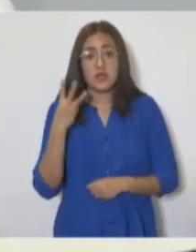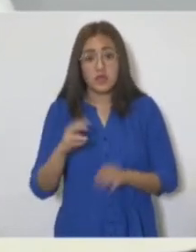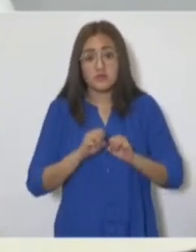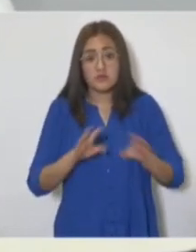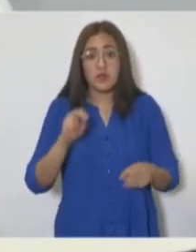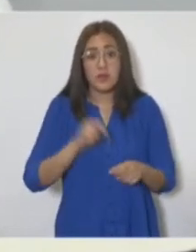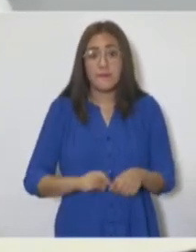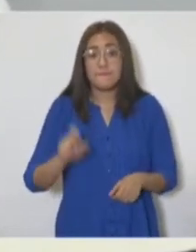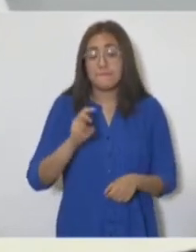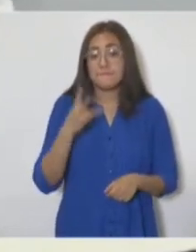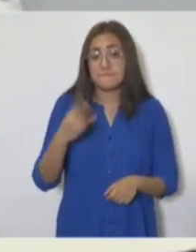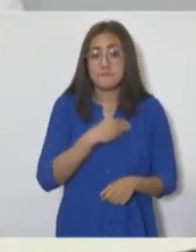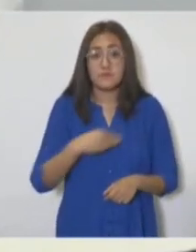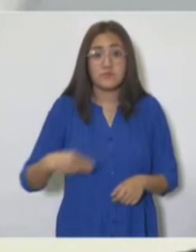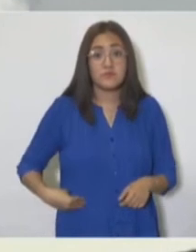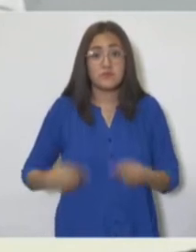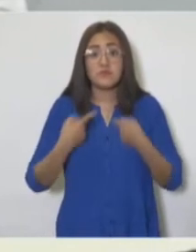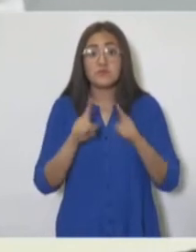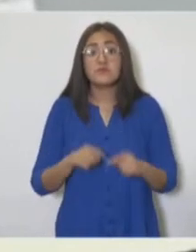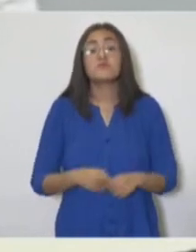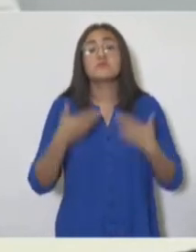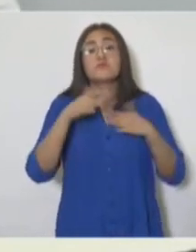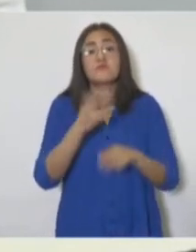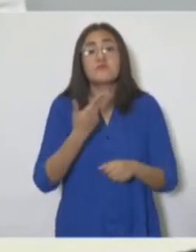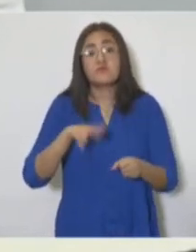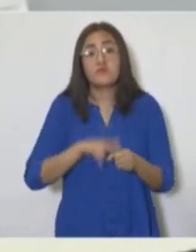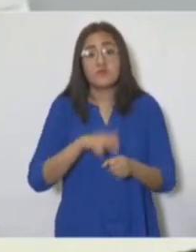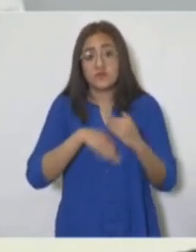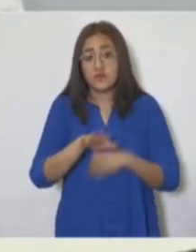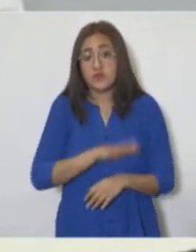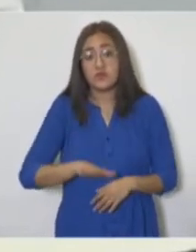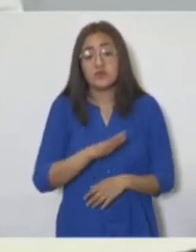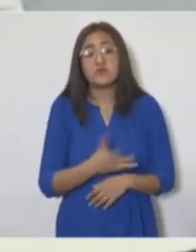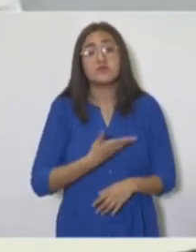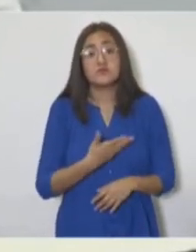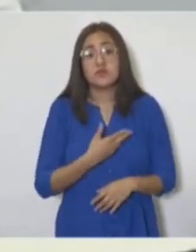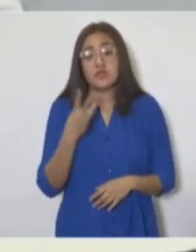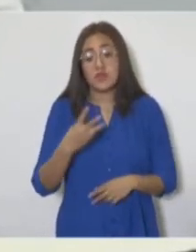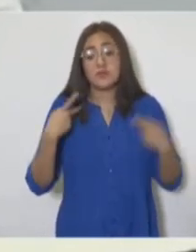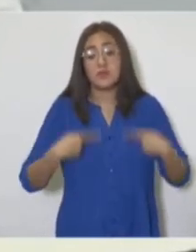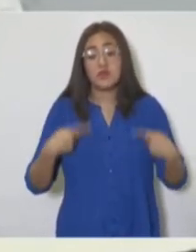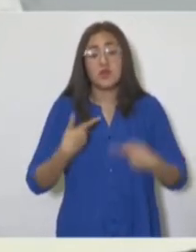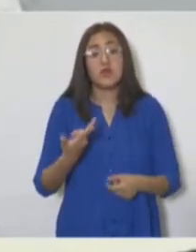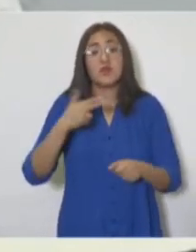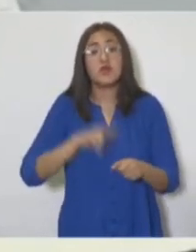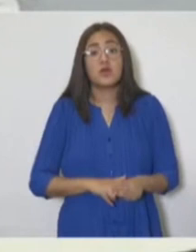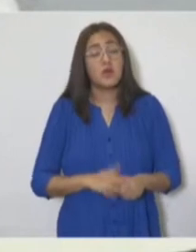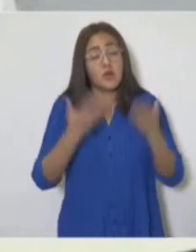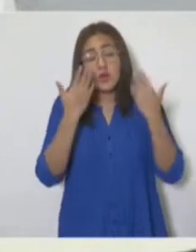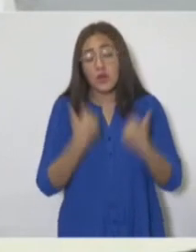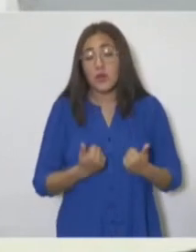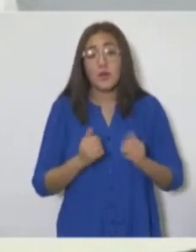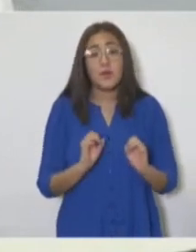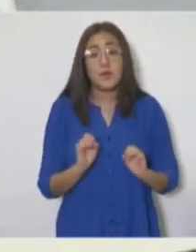173 distribuidos en 23 municipios. En lo que respecta a la hospitalización, en todo el sector, 3 pacientes hospitalizados,